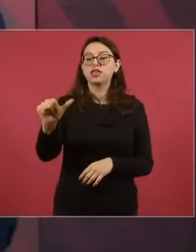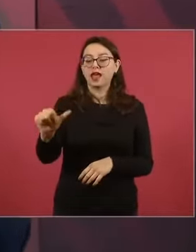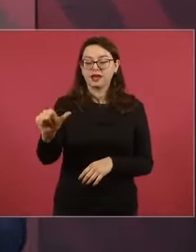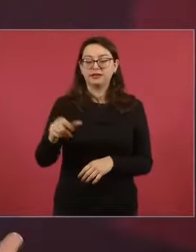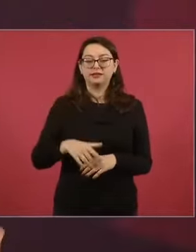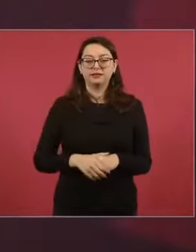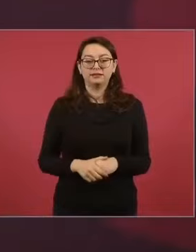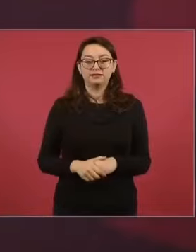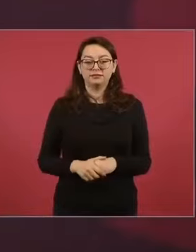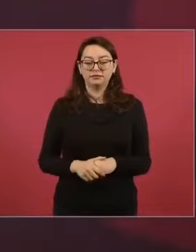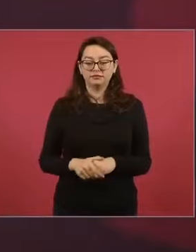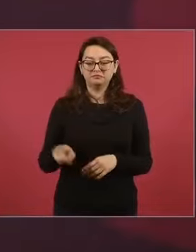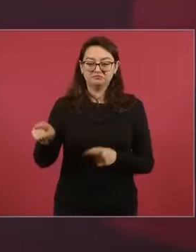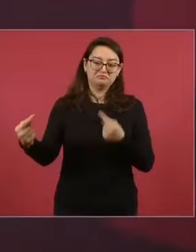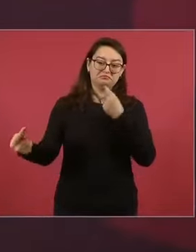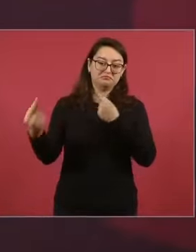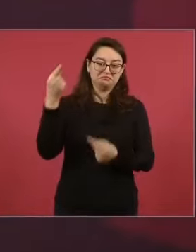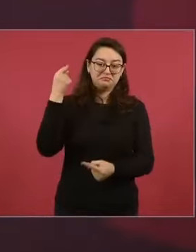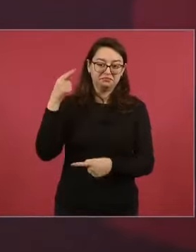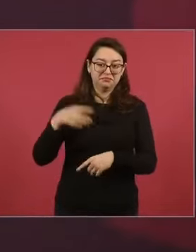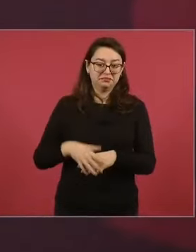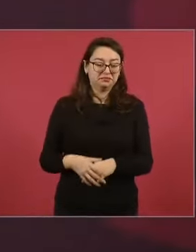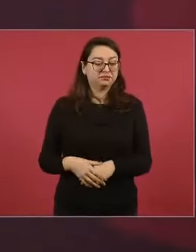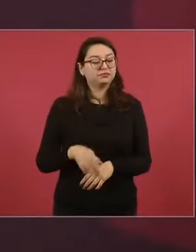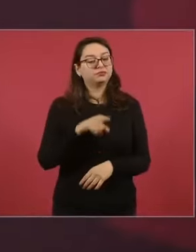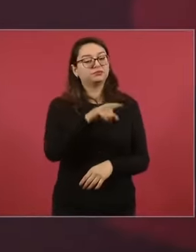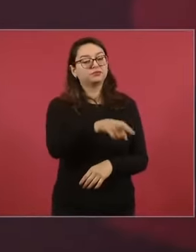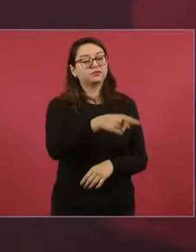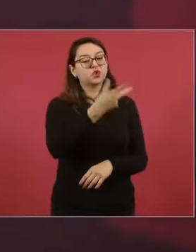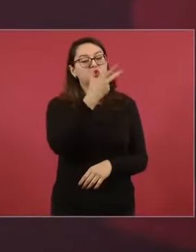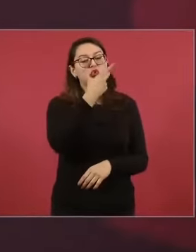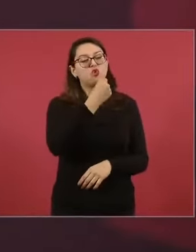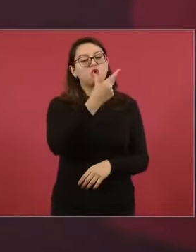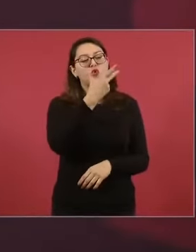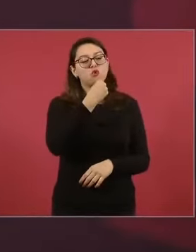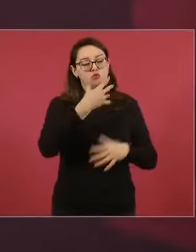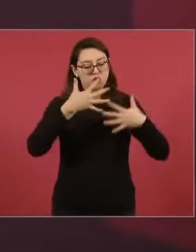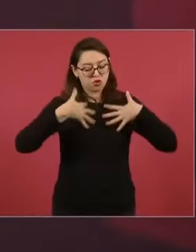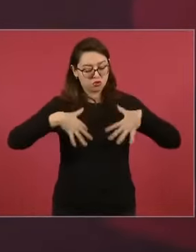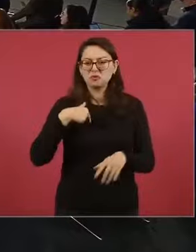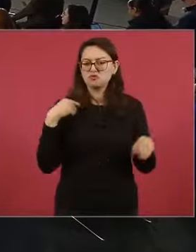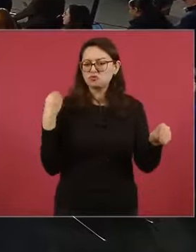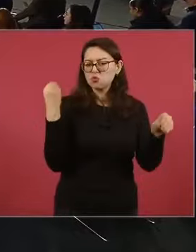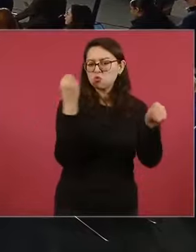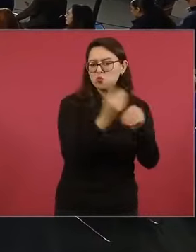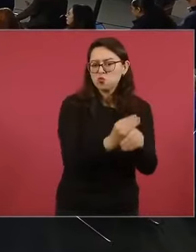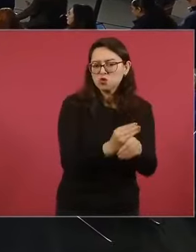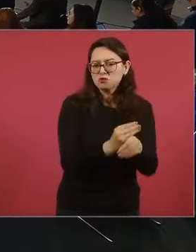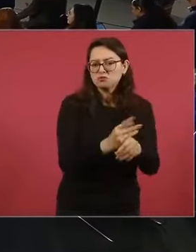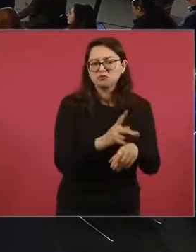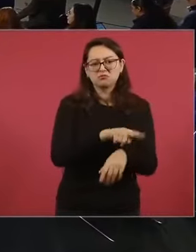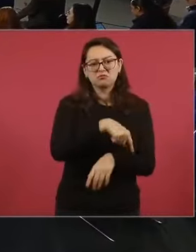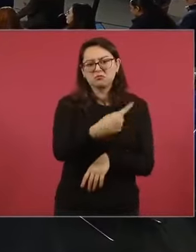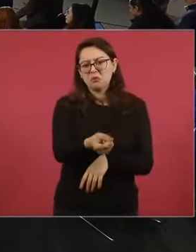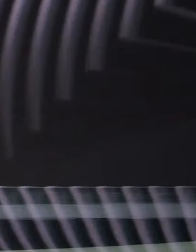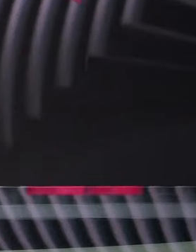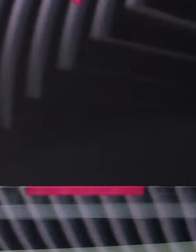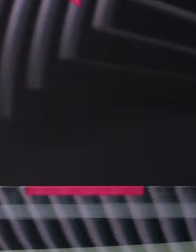señor vestido de de mujer yo beso a los hombres y me